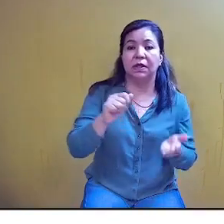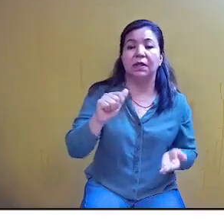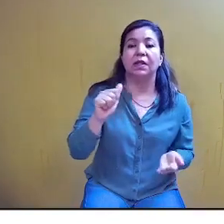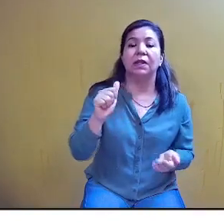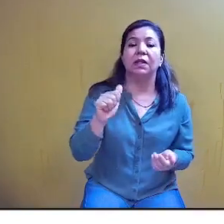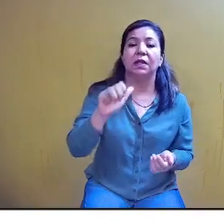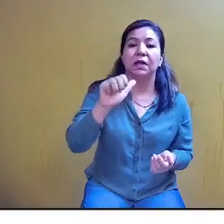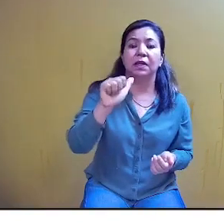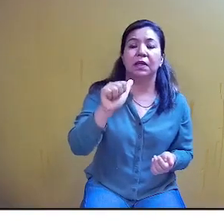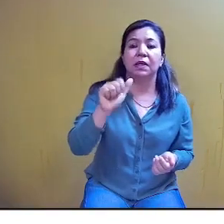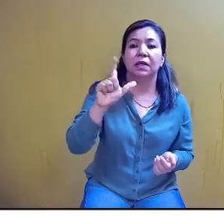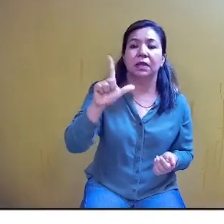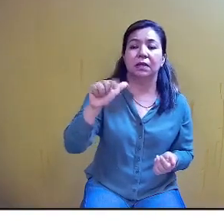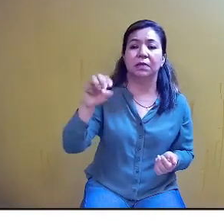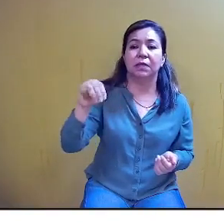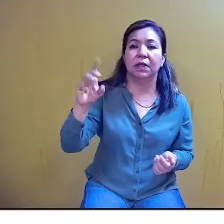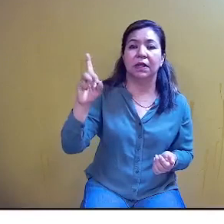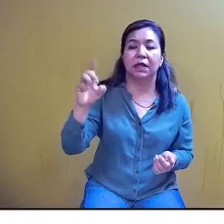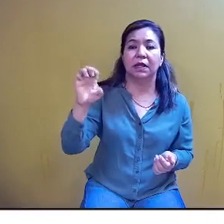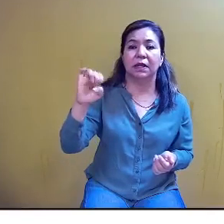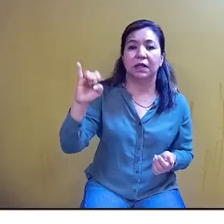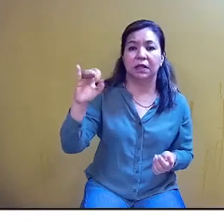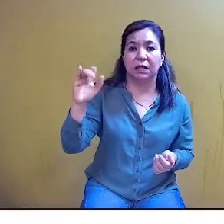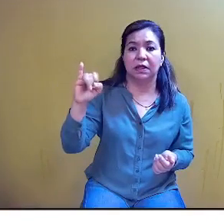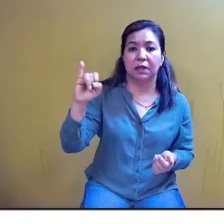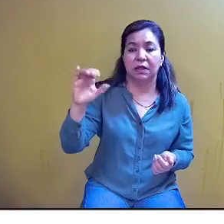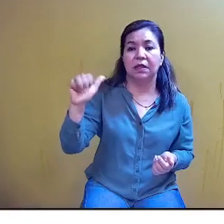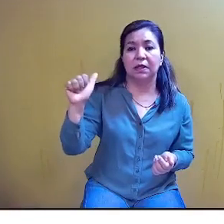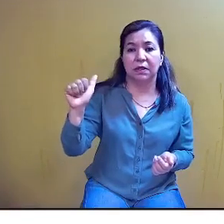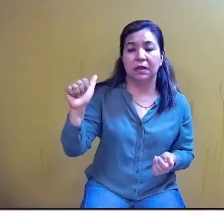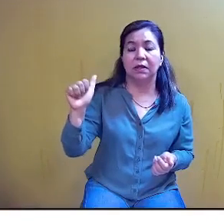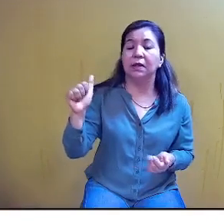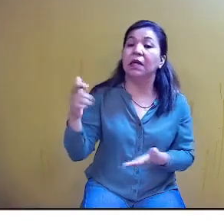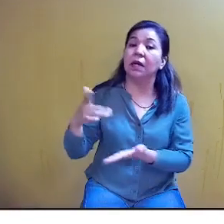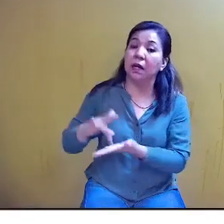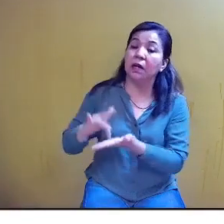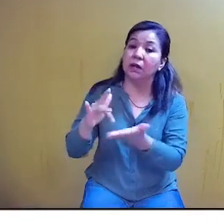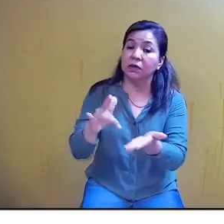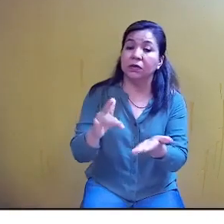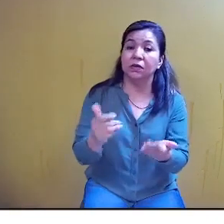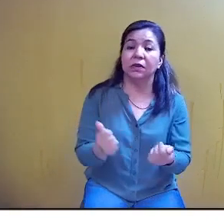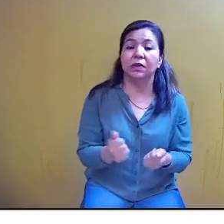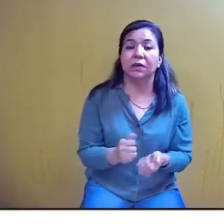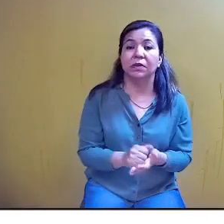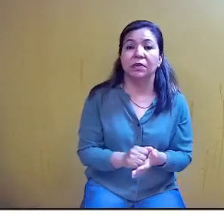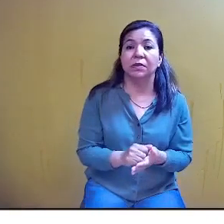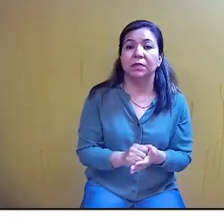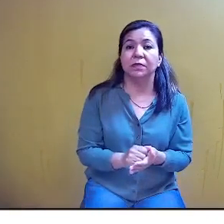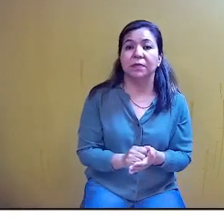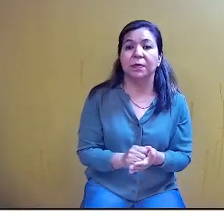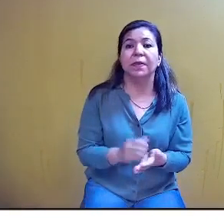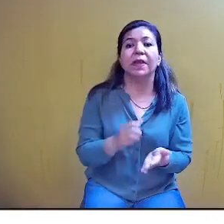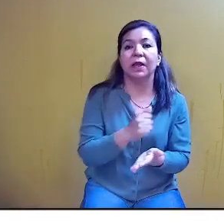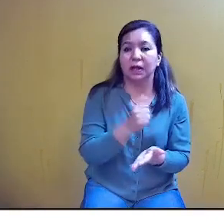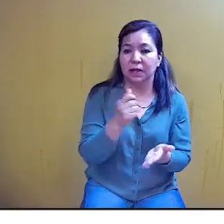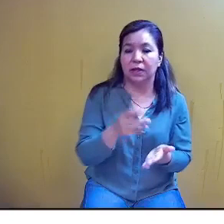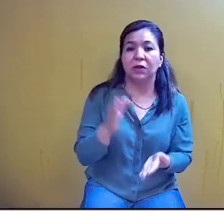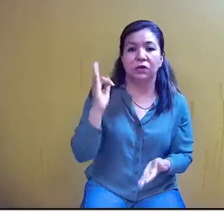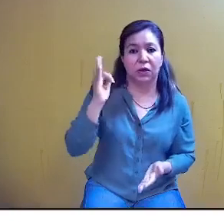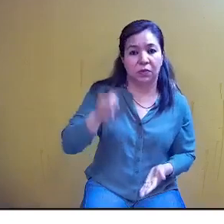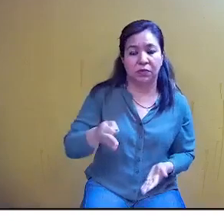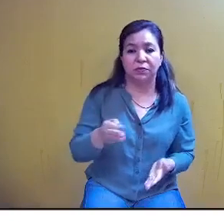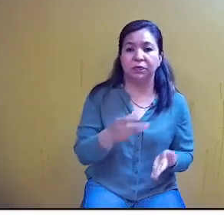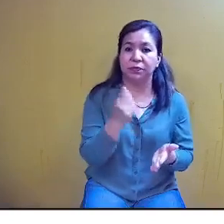lo tanto, le solicito, señor secretario general de acuerdos, nos apoye con la cuenta y resolutivos del mismo. Con